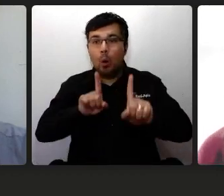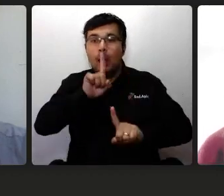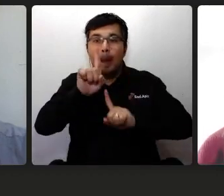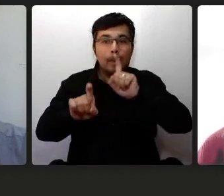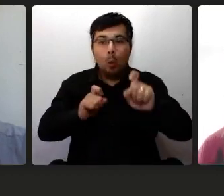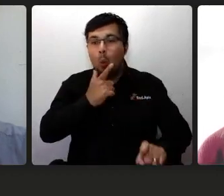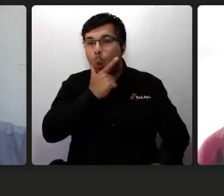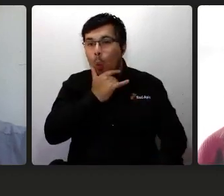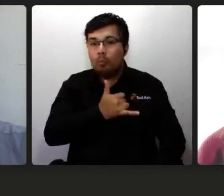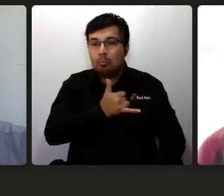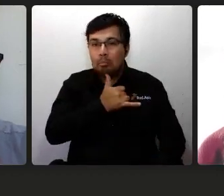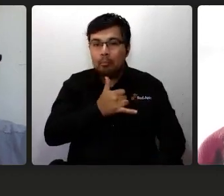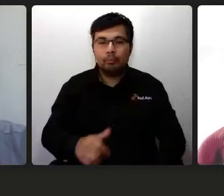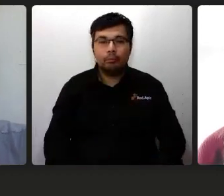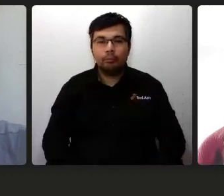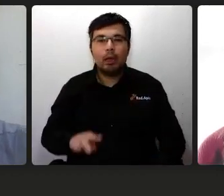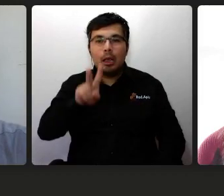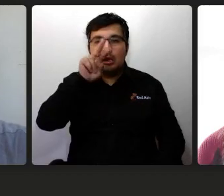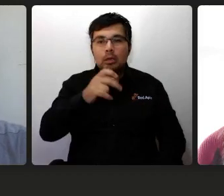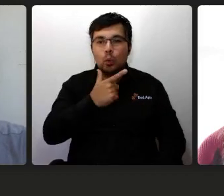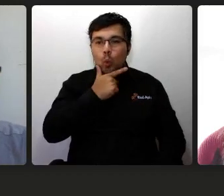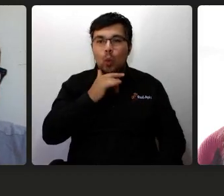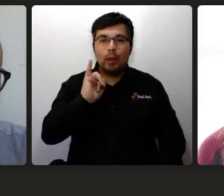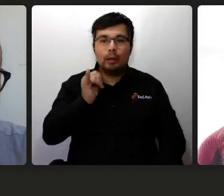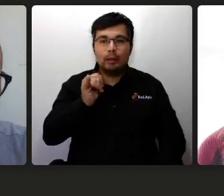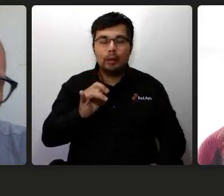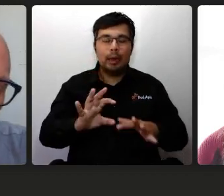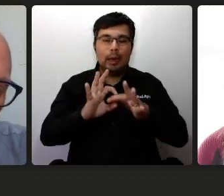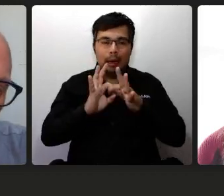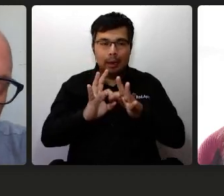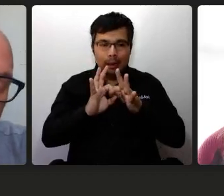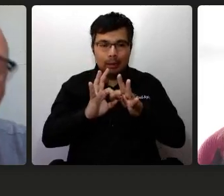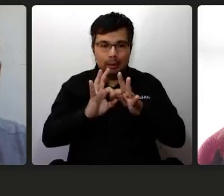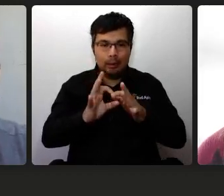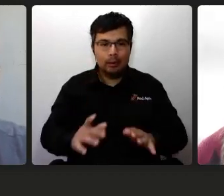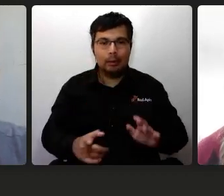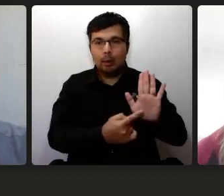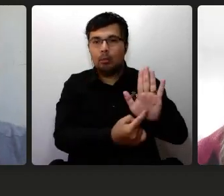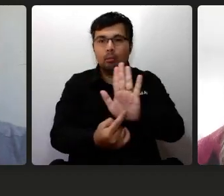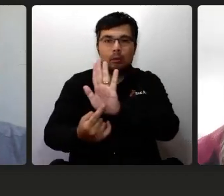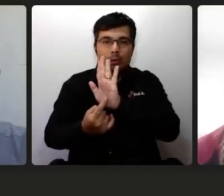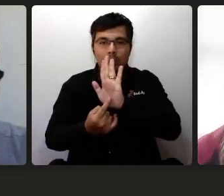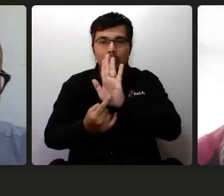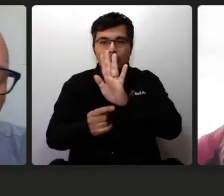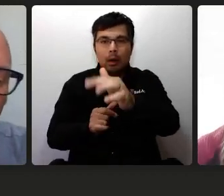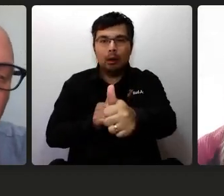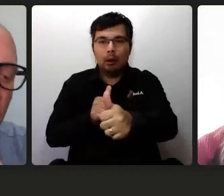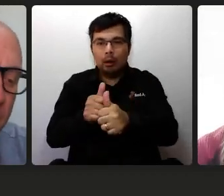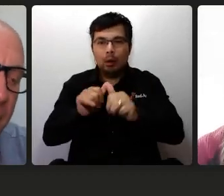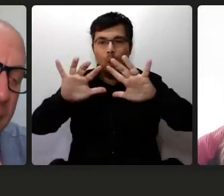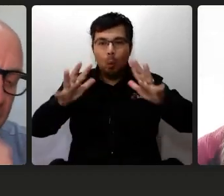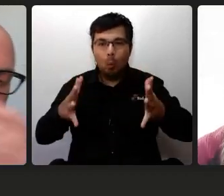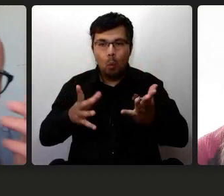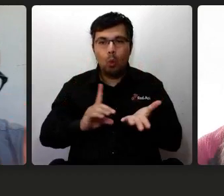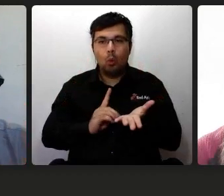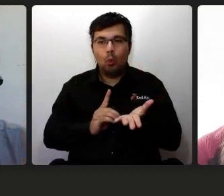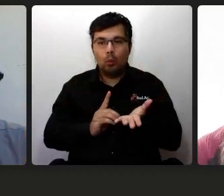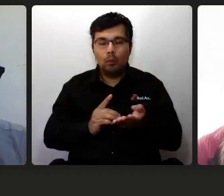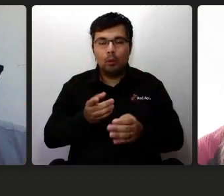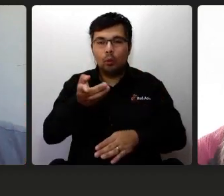inquietudes. Sin duda que sí, gracias Magdalena por la exposición, por acercarnos a este mundo digital que, como bien lo